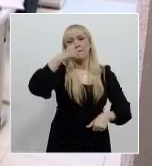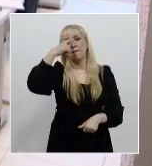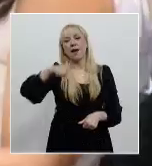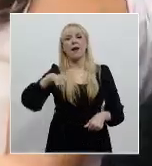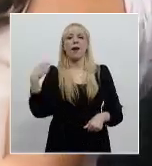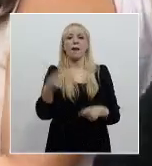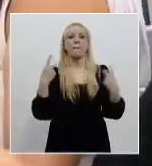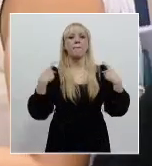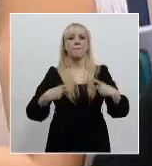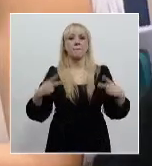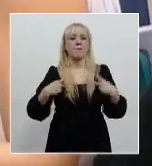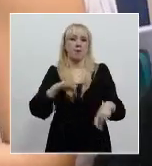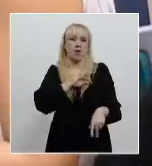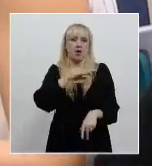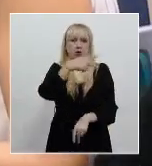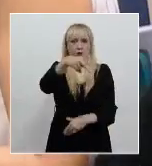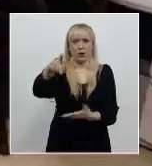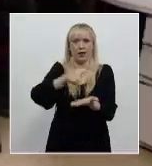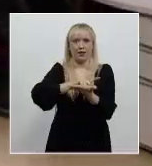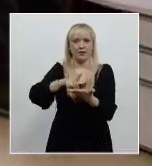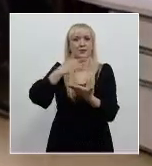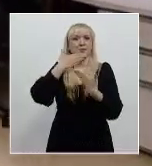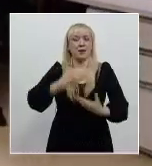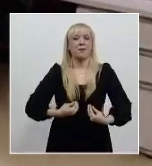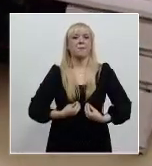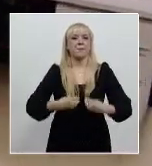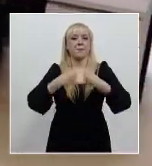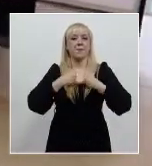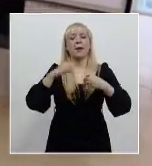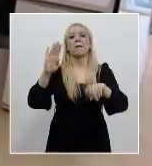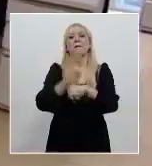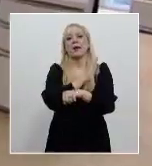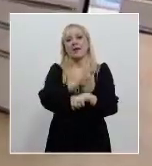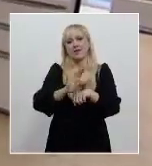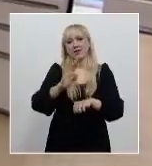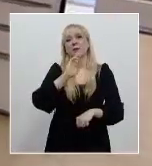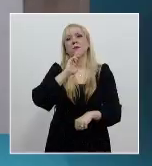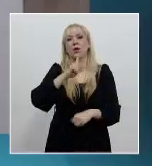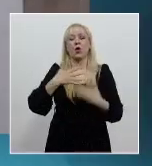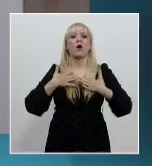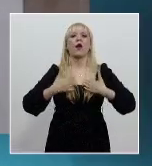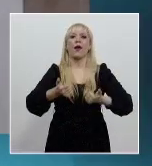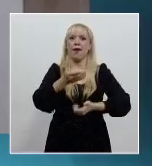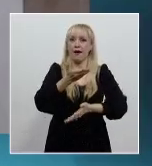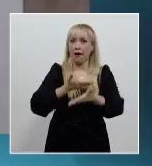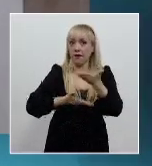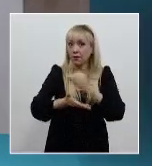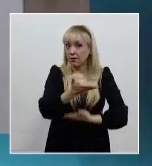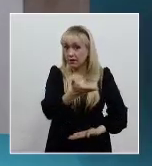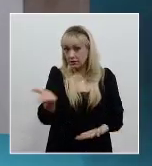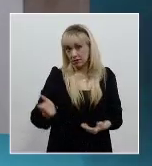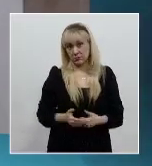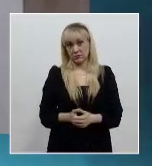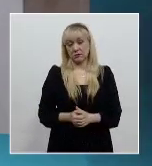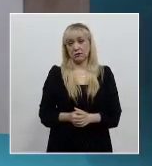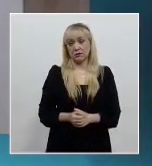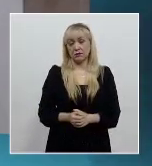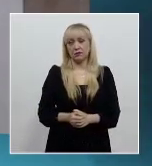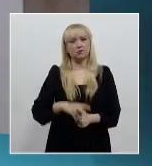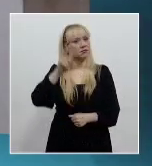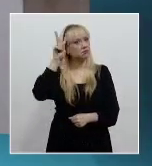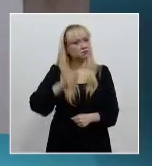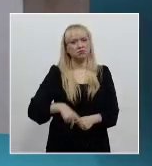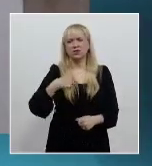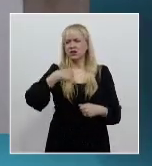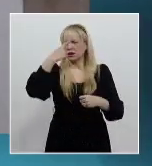hacer uso en plenitud de sus derechos y beneficiar también a otras con empatía. Por eso estoy cierta de que en la